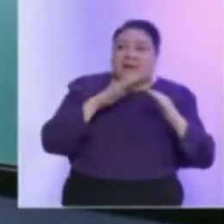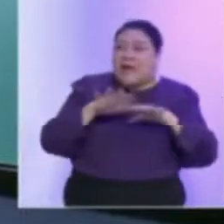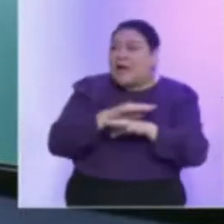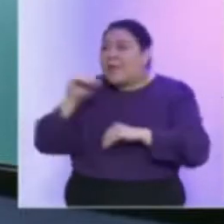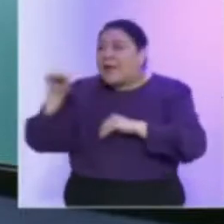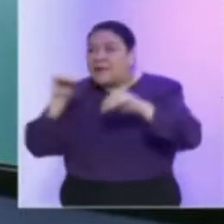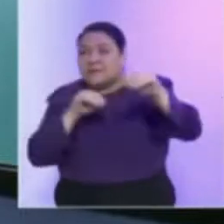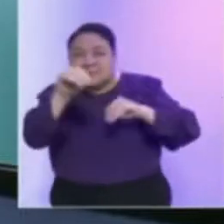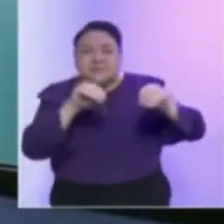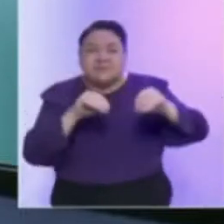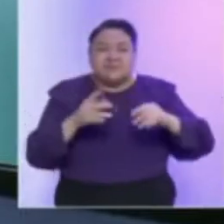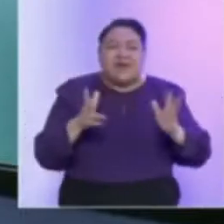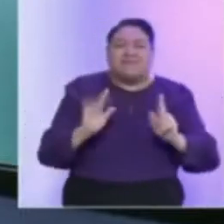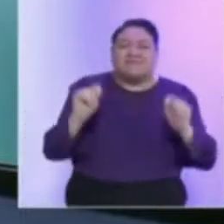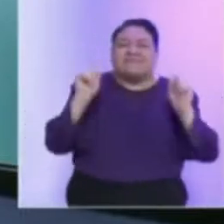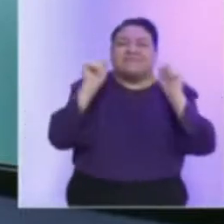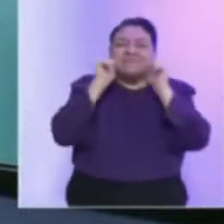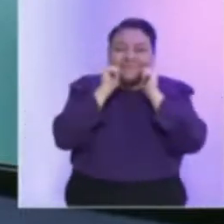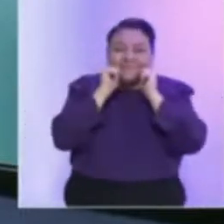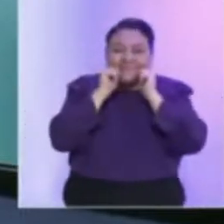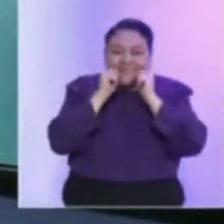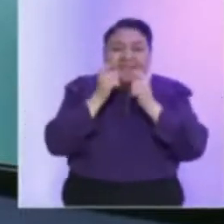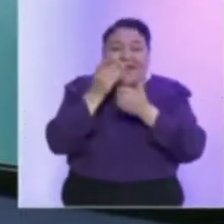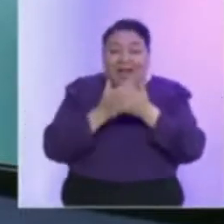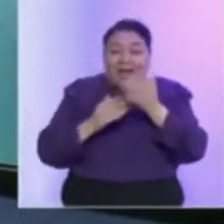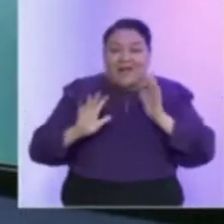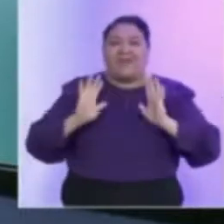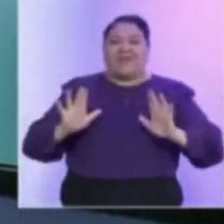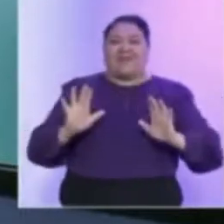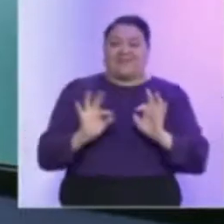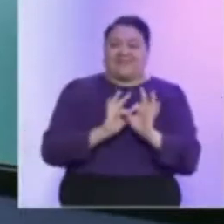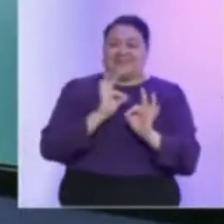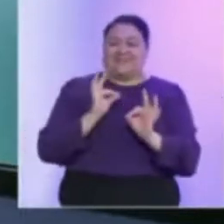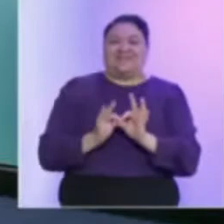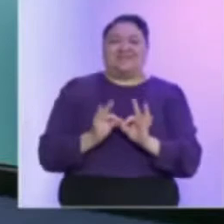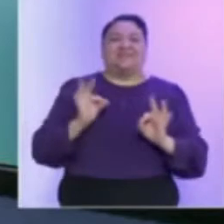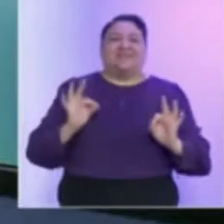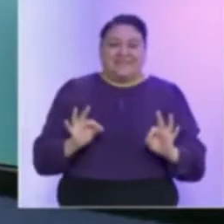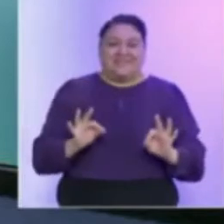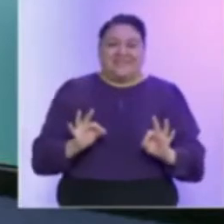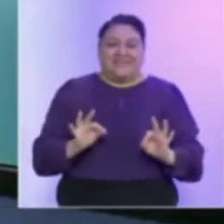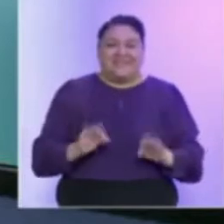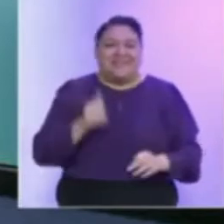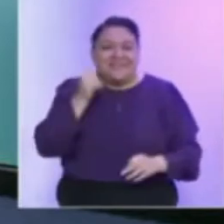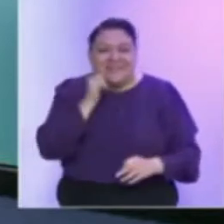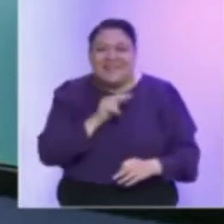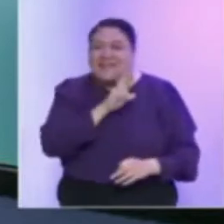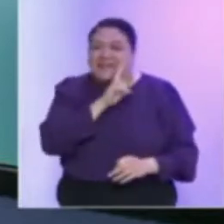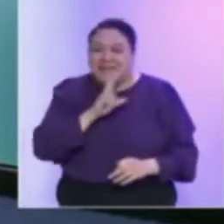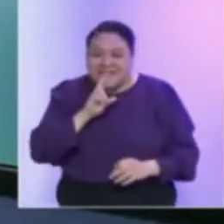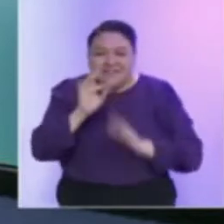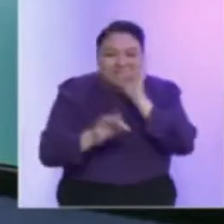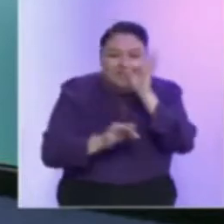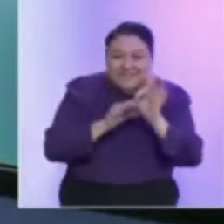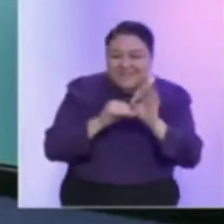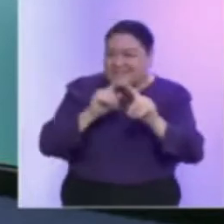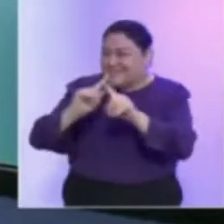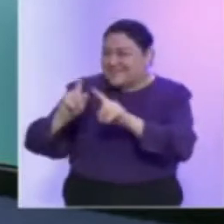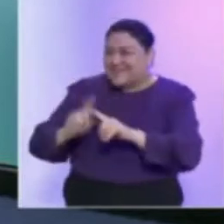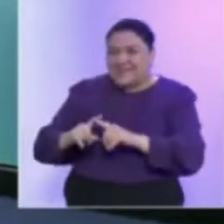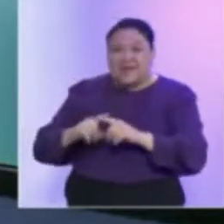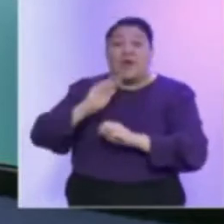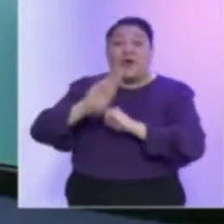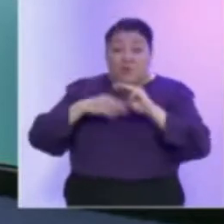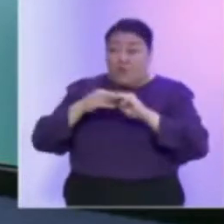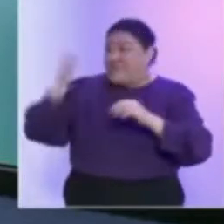planes de última hora, pero que aquí estamos ya y por supuesto, junto con medios de todo